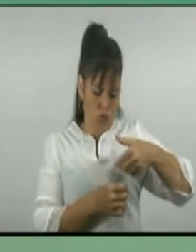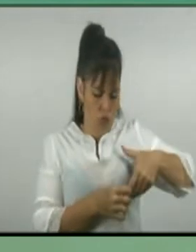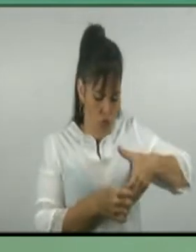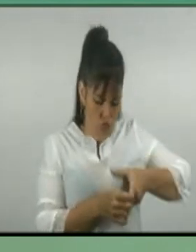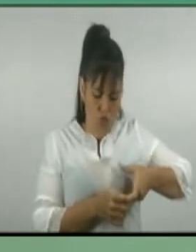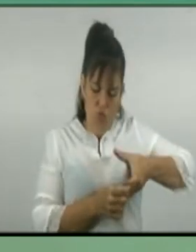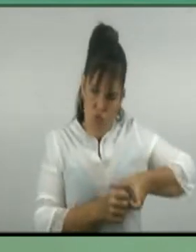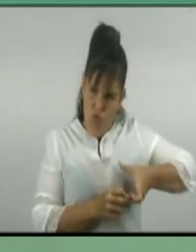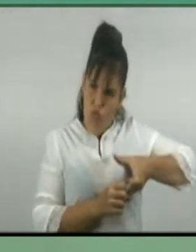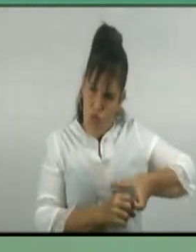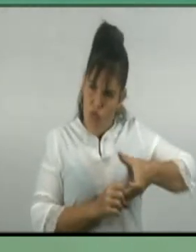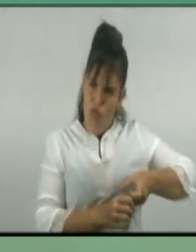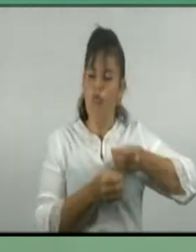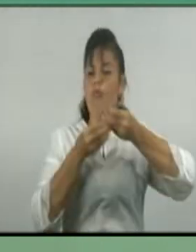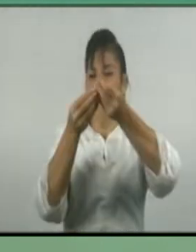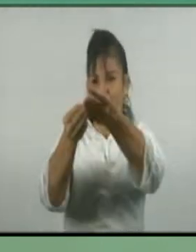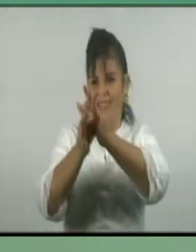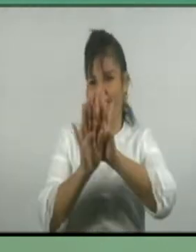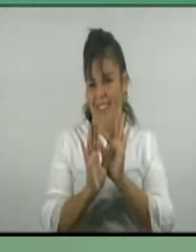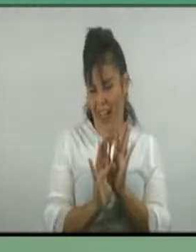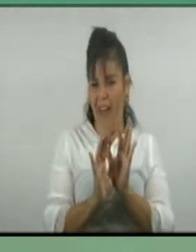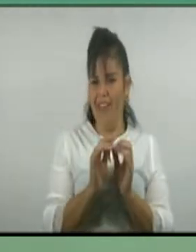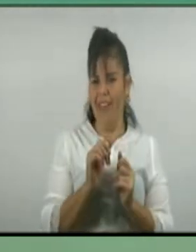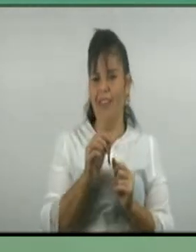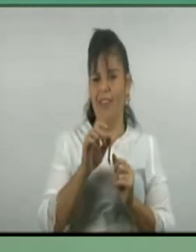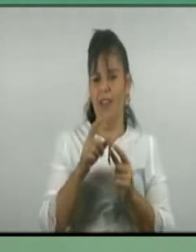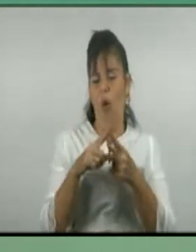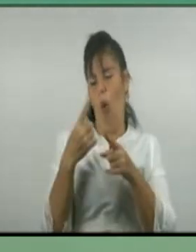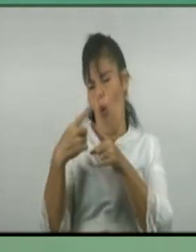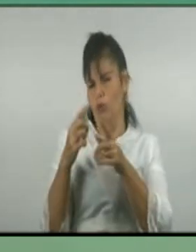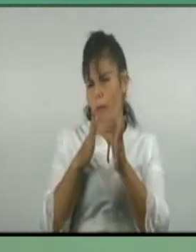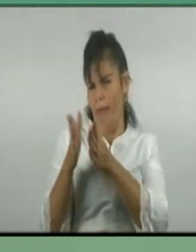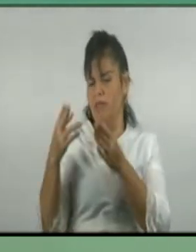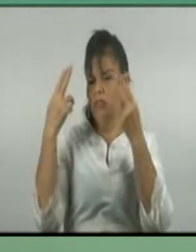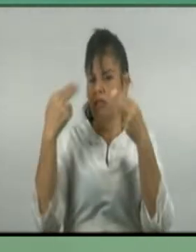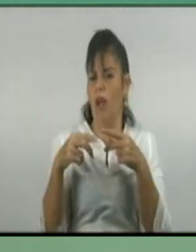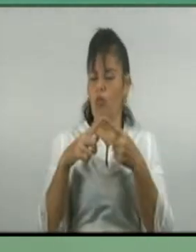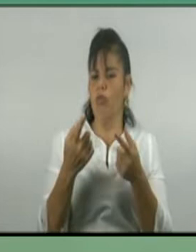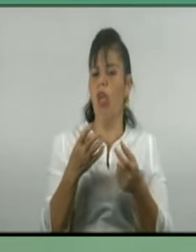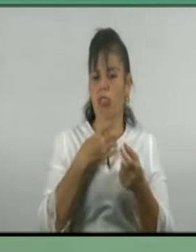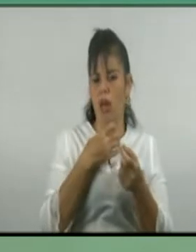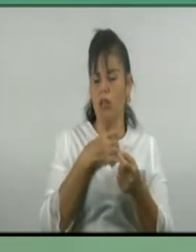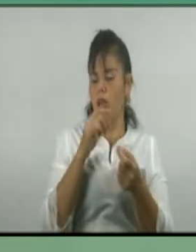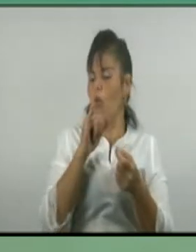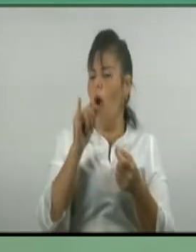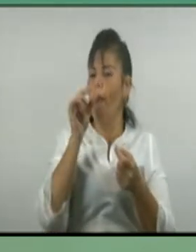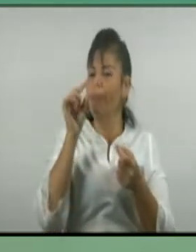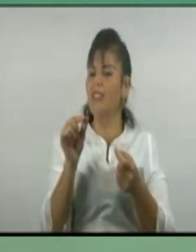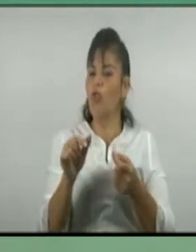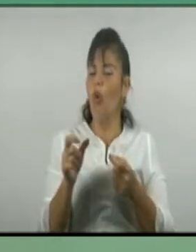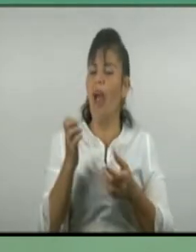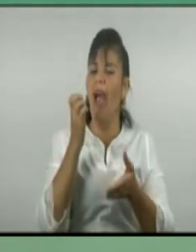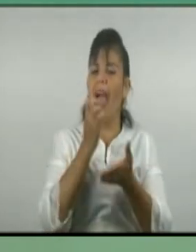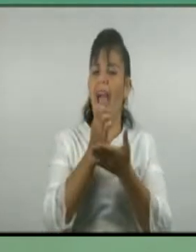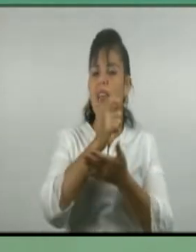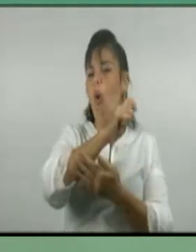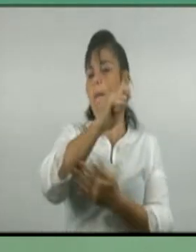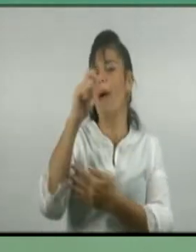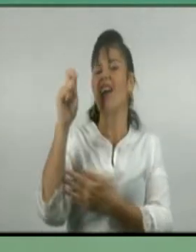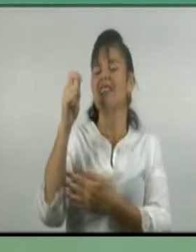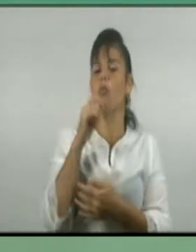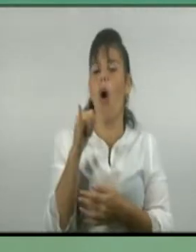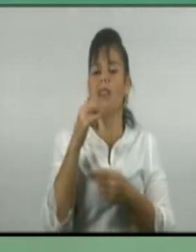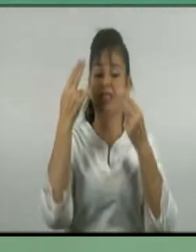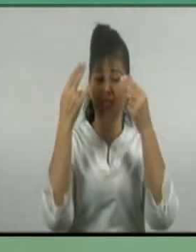e incluso tenemos también otra herramienta que es pro salud que también tenemos educadoras para la salud en cada área o en cada